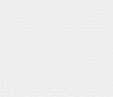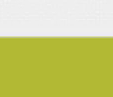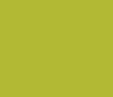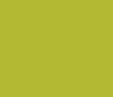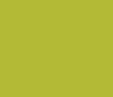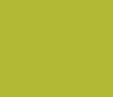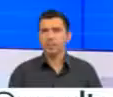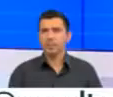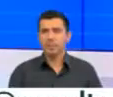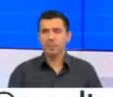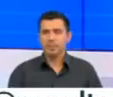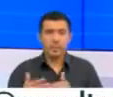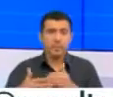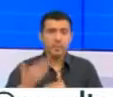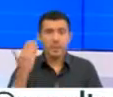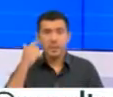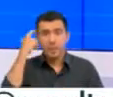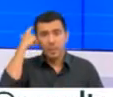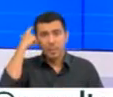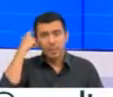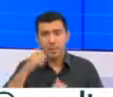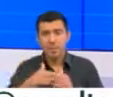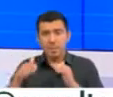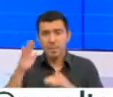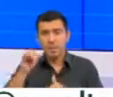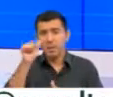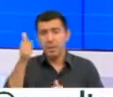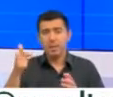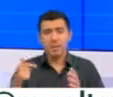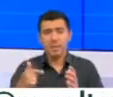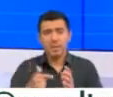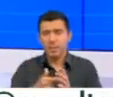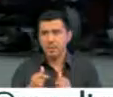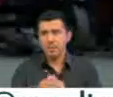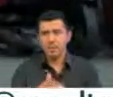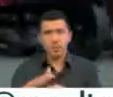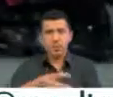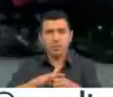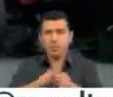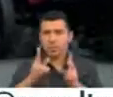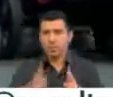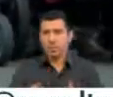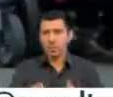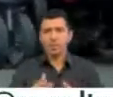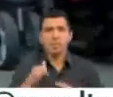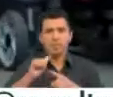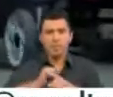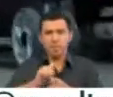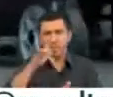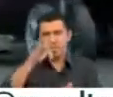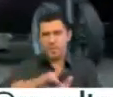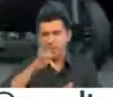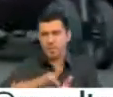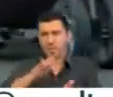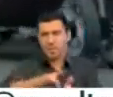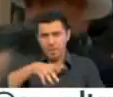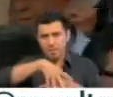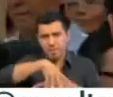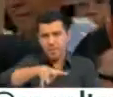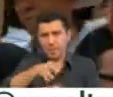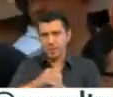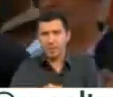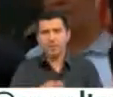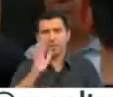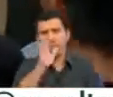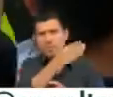canaltro.com. Iniciamos. Más de 10.000 ciudadanos en Bucaramanga y su área metropolitana participaron en la marcha abanderados por la